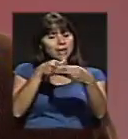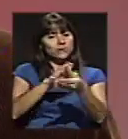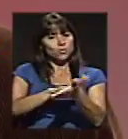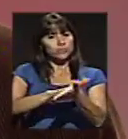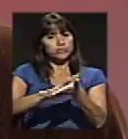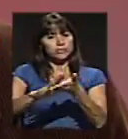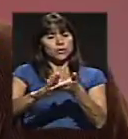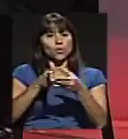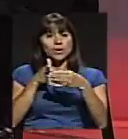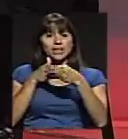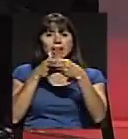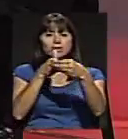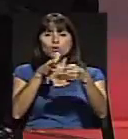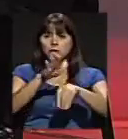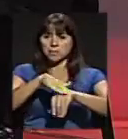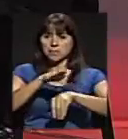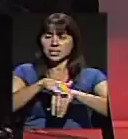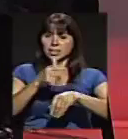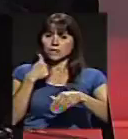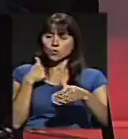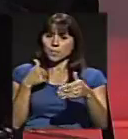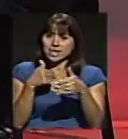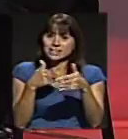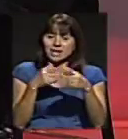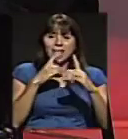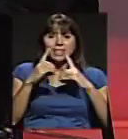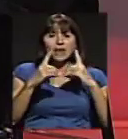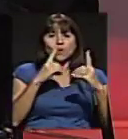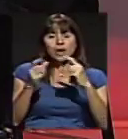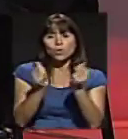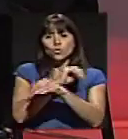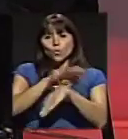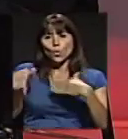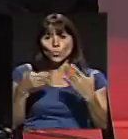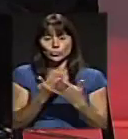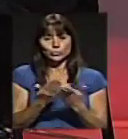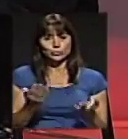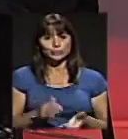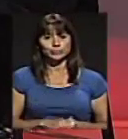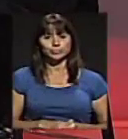liderazgo que me permite acercarme a dialogar con todos estos sectores.